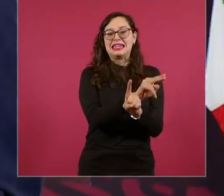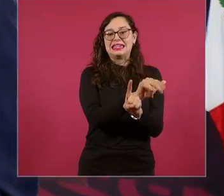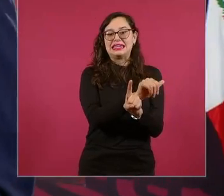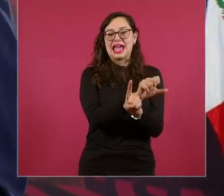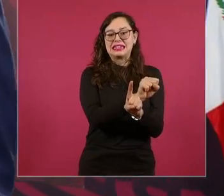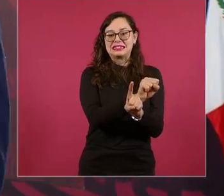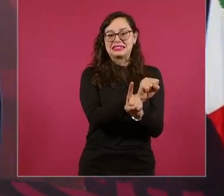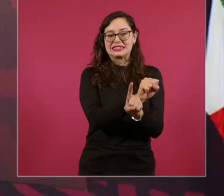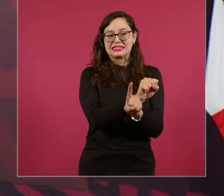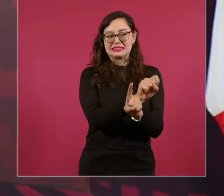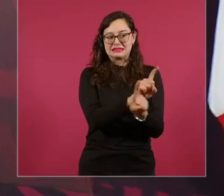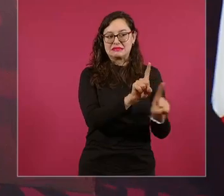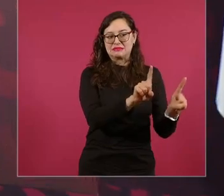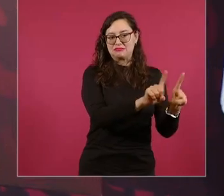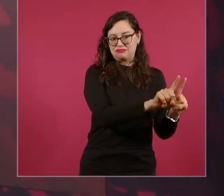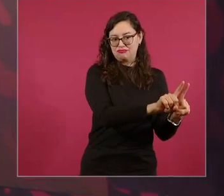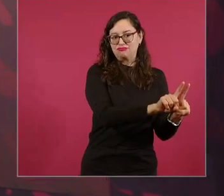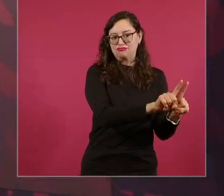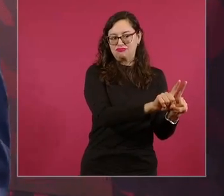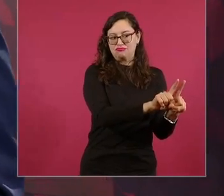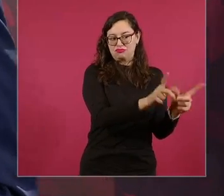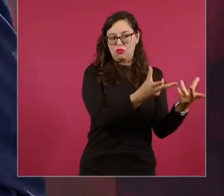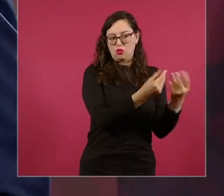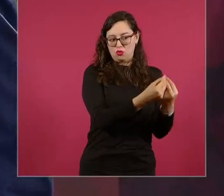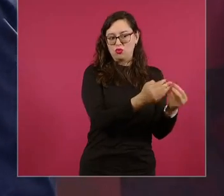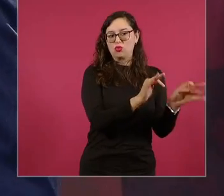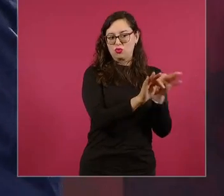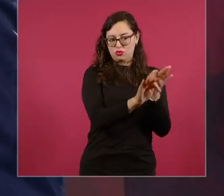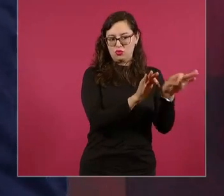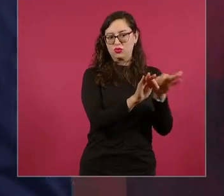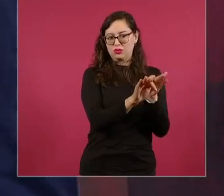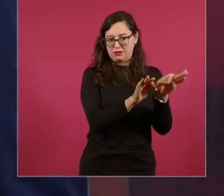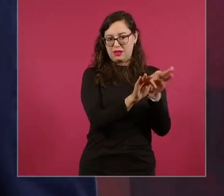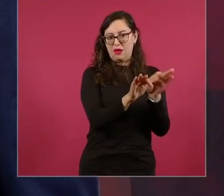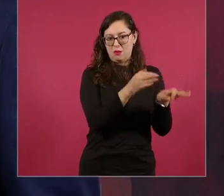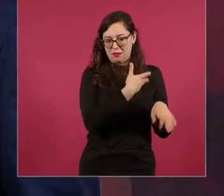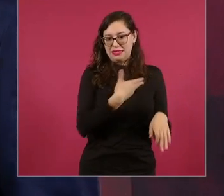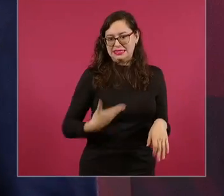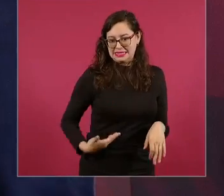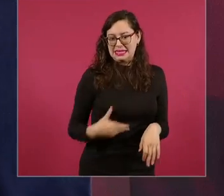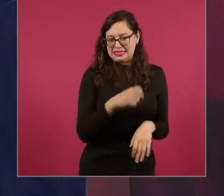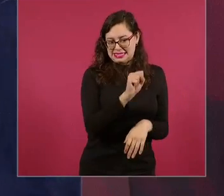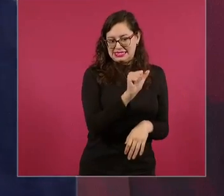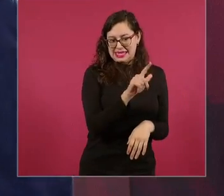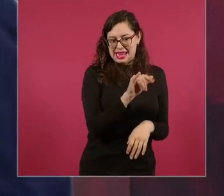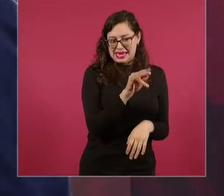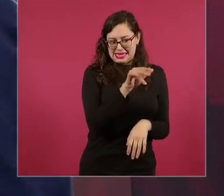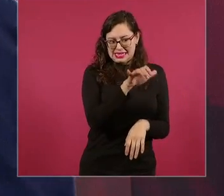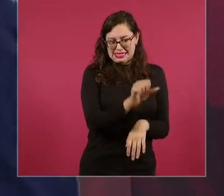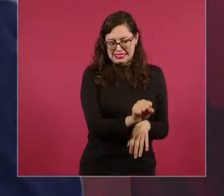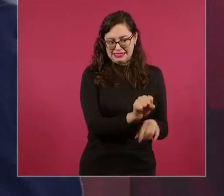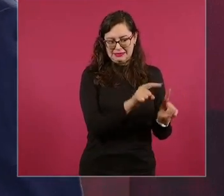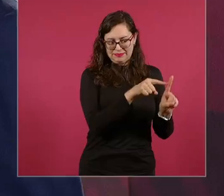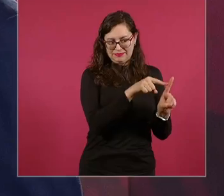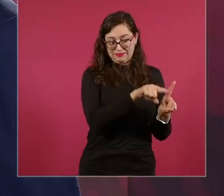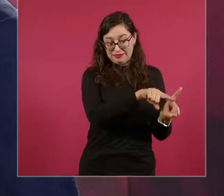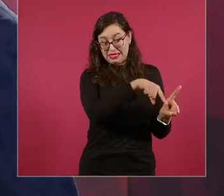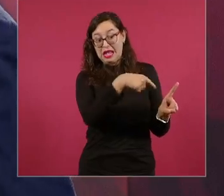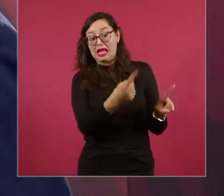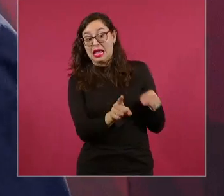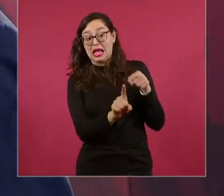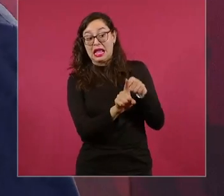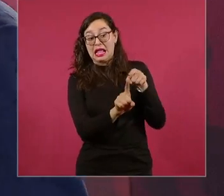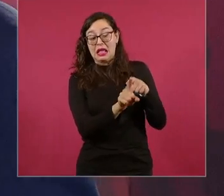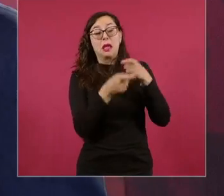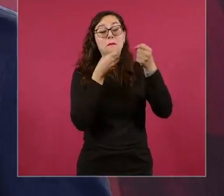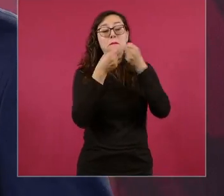que fue su jefe de prensa o estuvo de director del Nacional de un